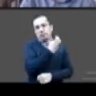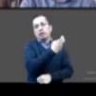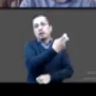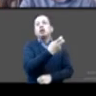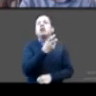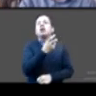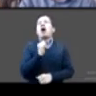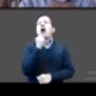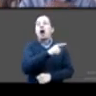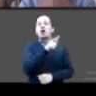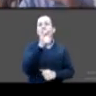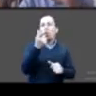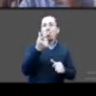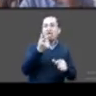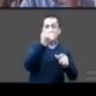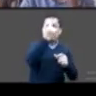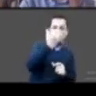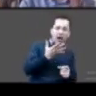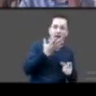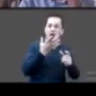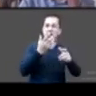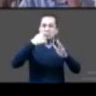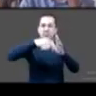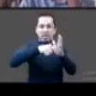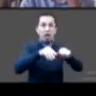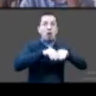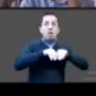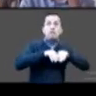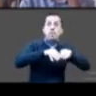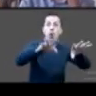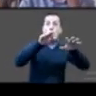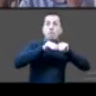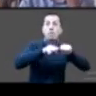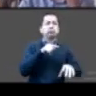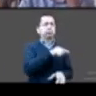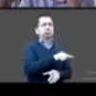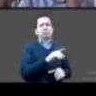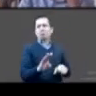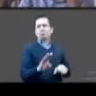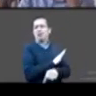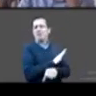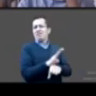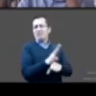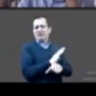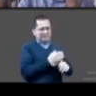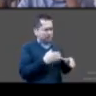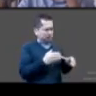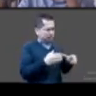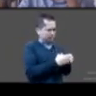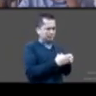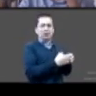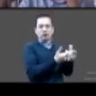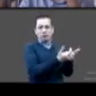la distribución y de la producción de este tipo de materiales.